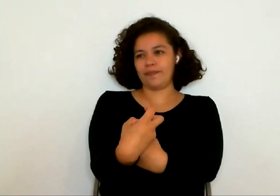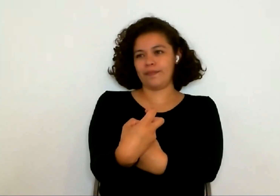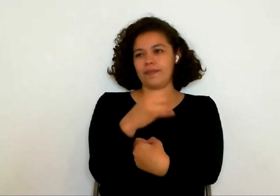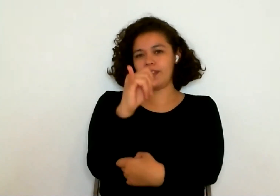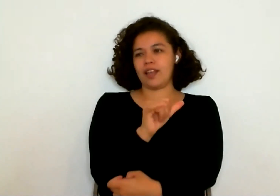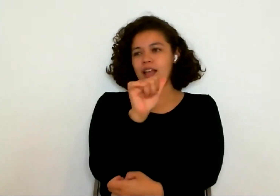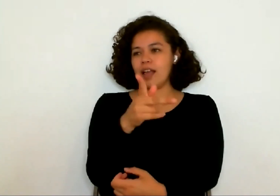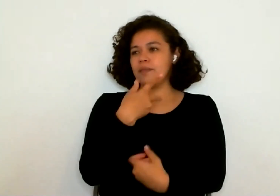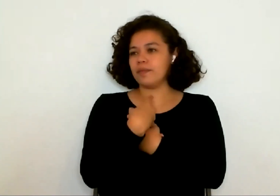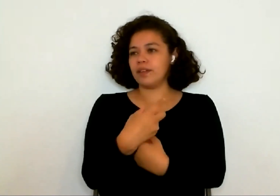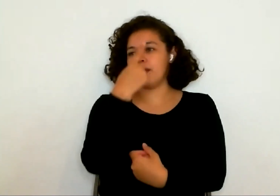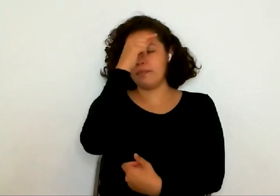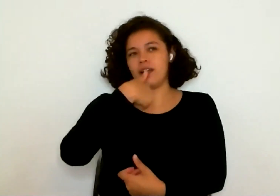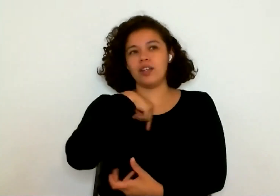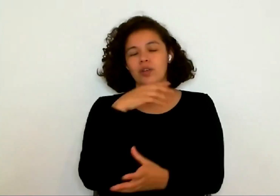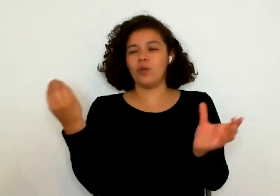para poder dar estas